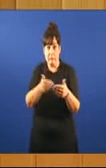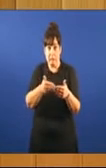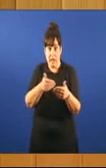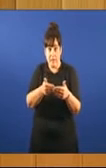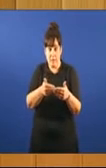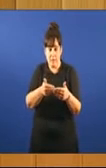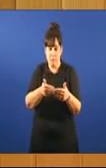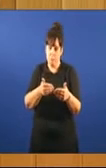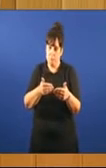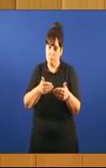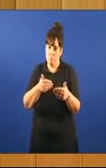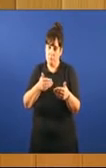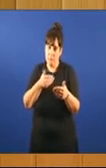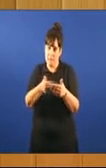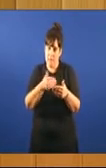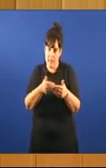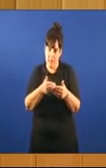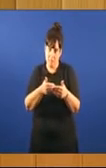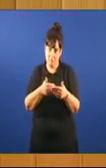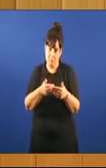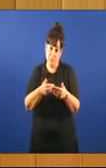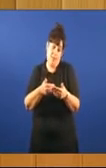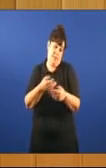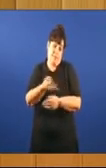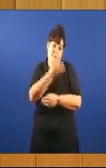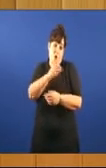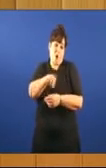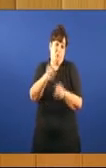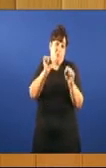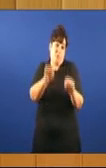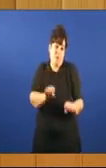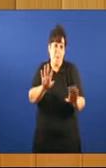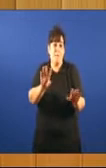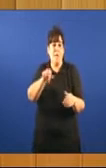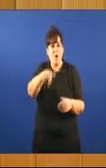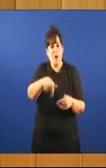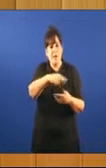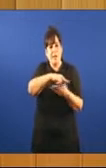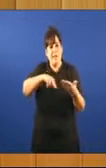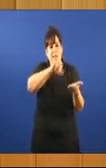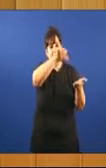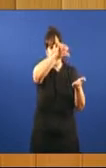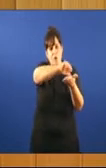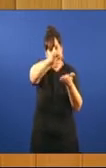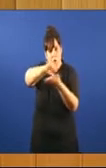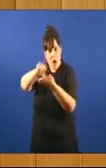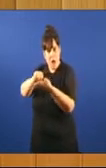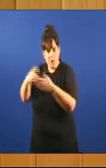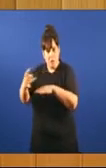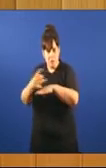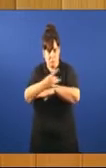vindeiro, inda que se acumulen novos retrasos, as cidades galegas van estar ben conectadas por ferrocarril con